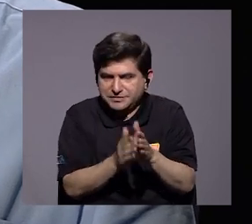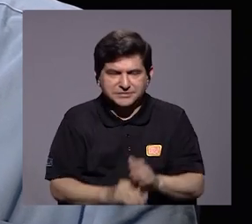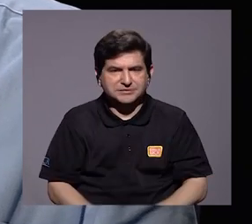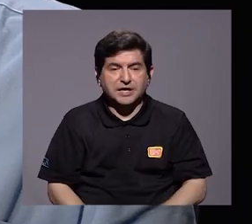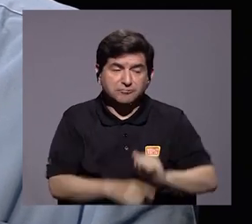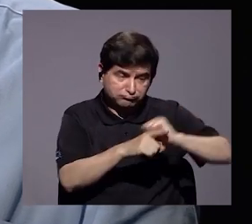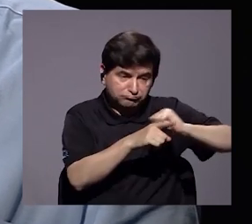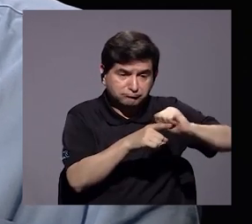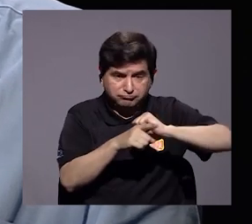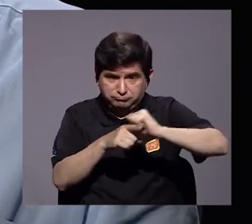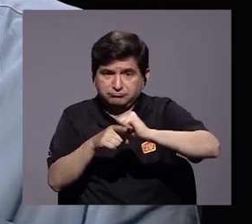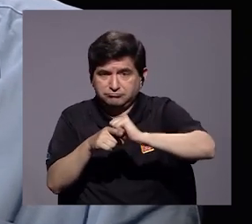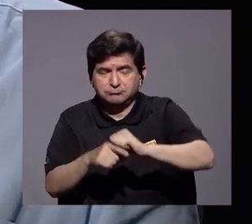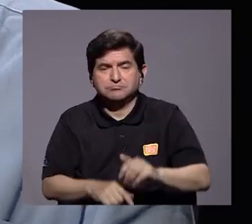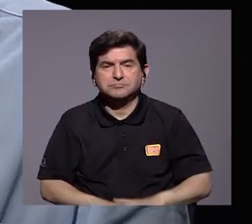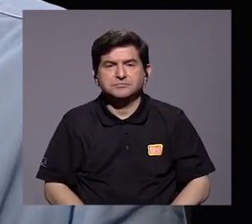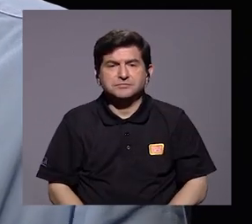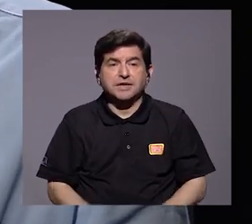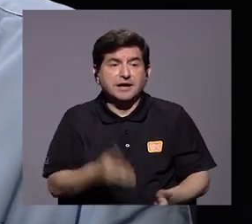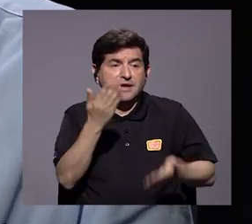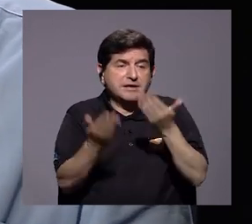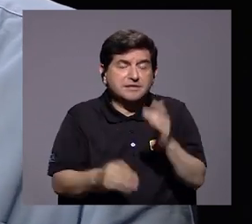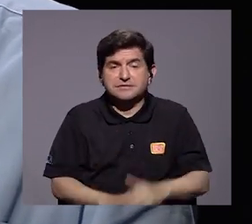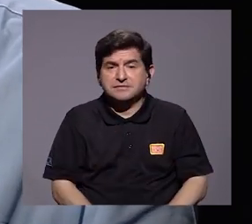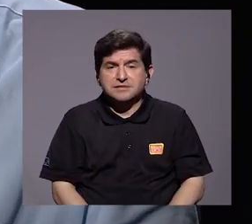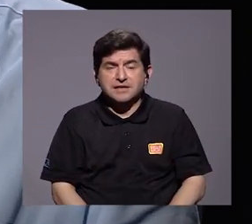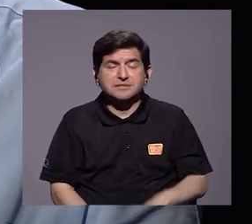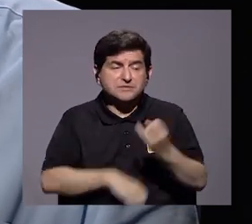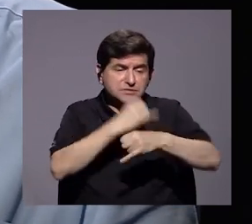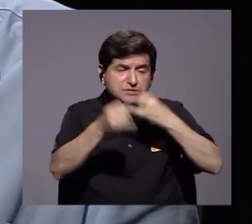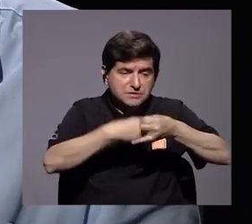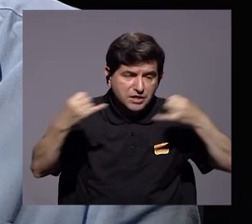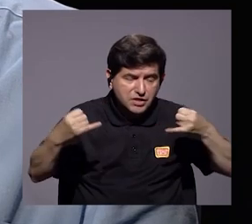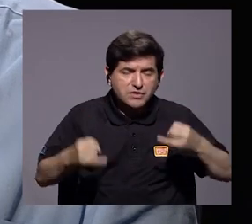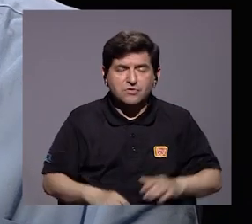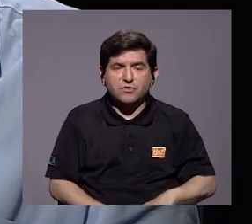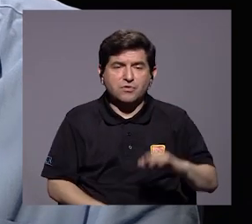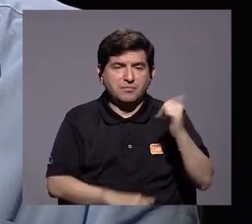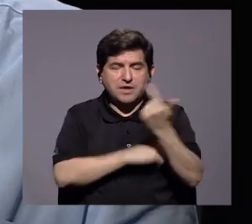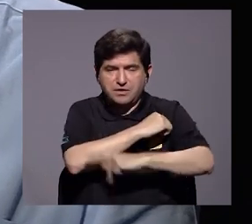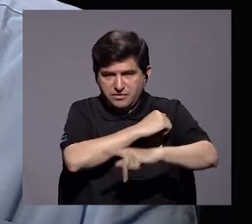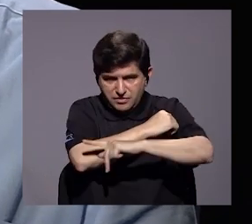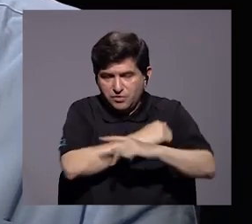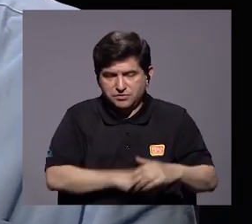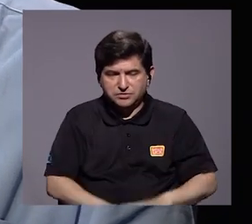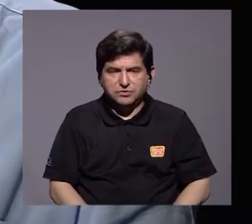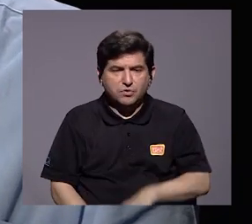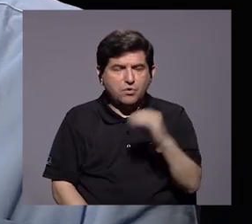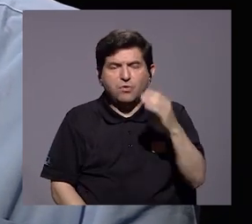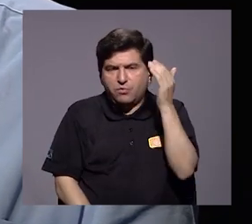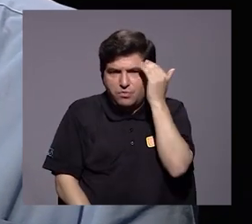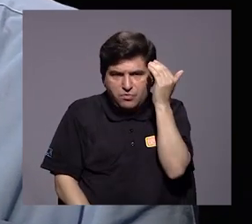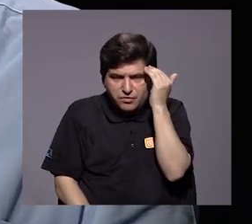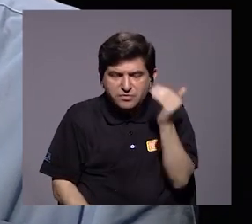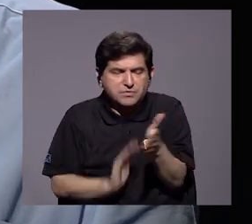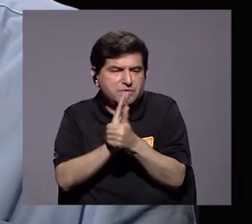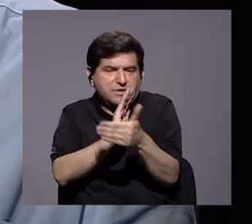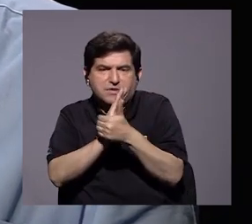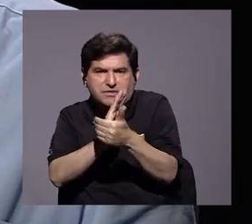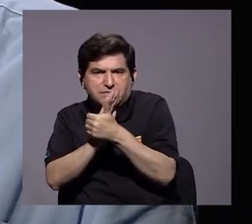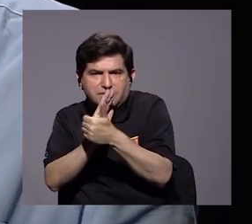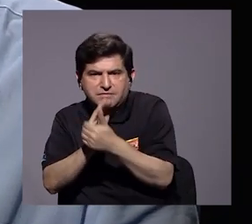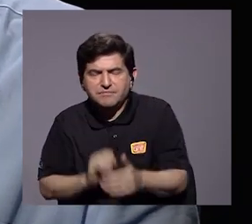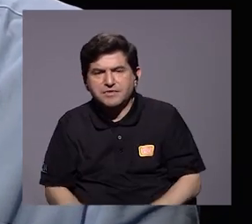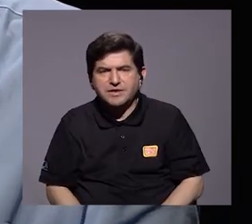capacitación que puedan encontrar ya sea adquirir un idioma extranjero y adquirir conocimientos y habilidades en